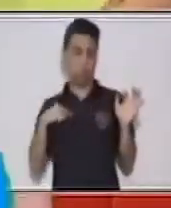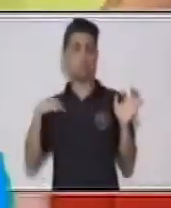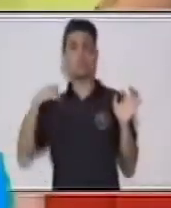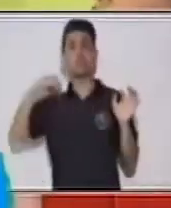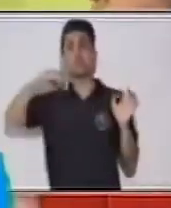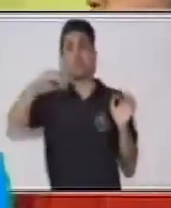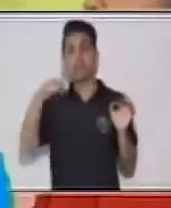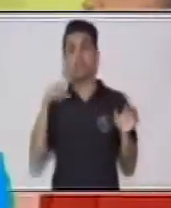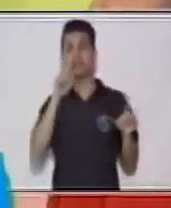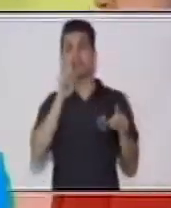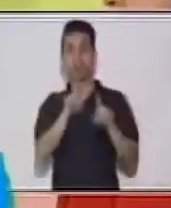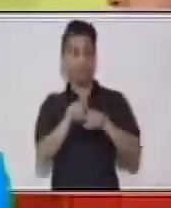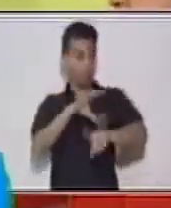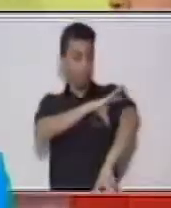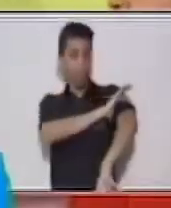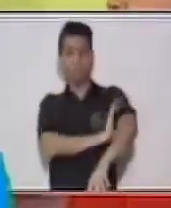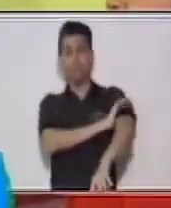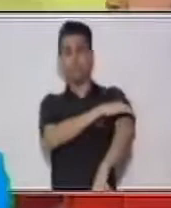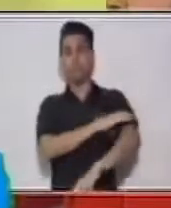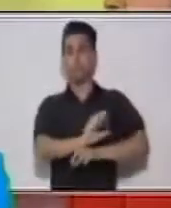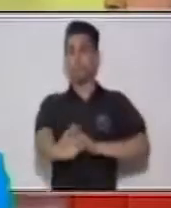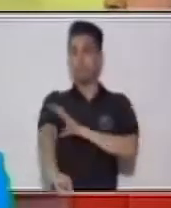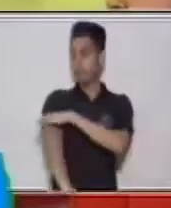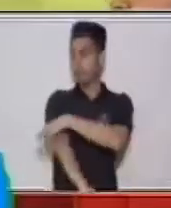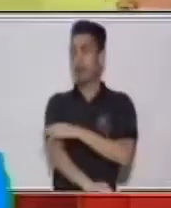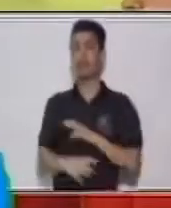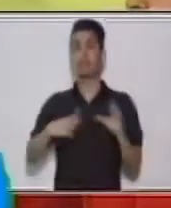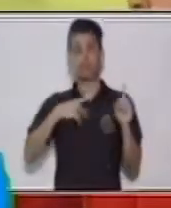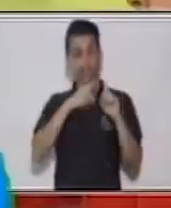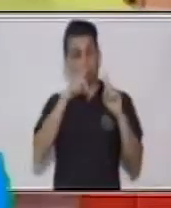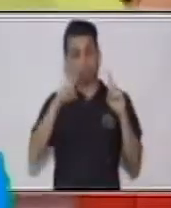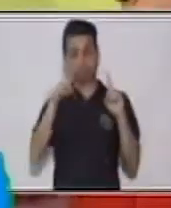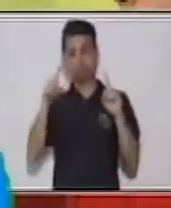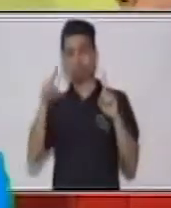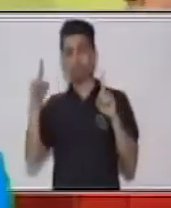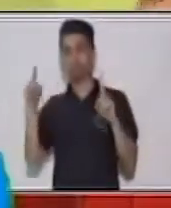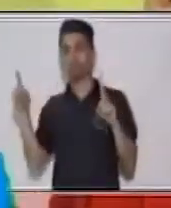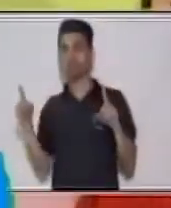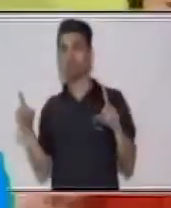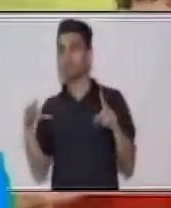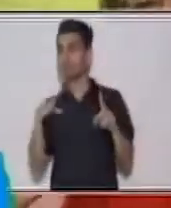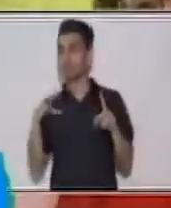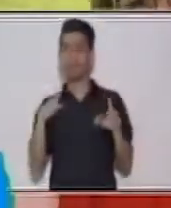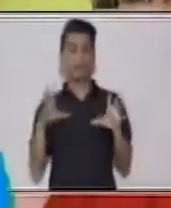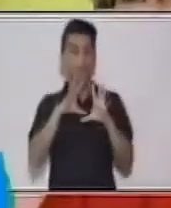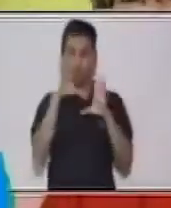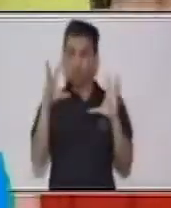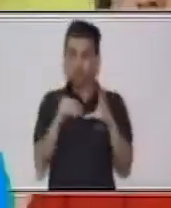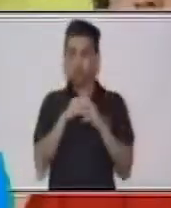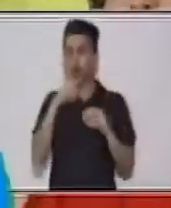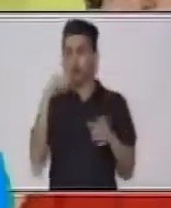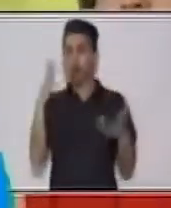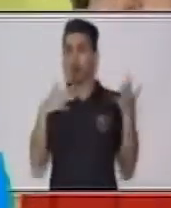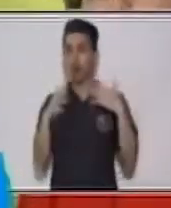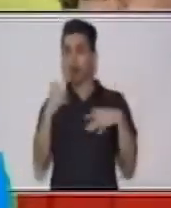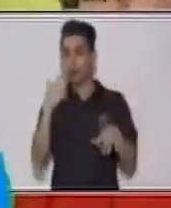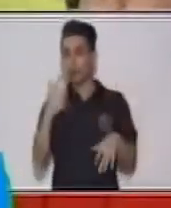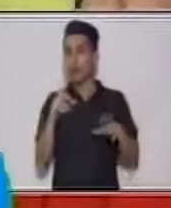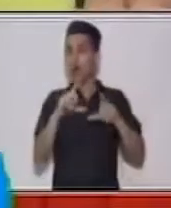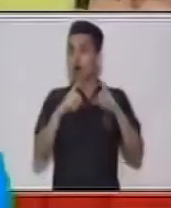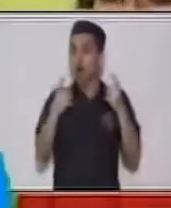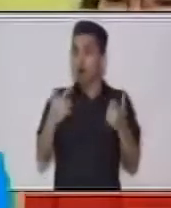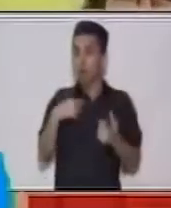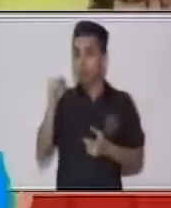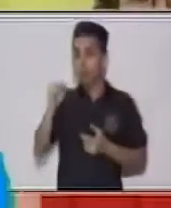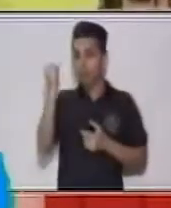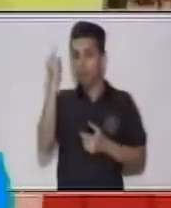diseño de las mangas en el diseño de los colores hay un patrón de color como nosotros podemos entender